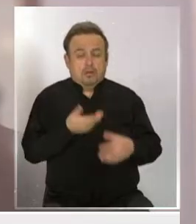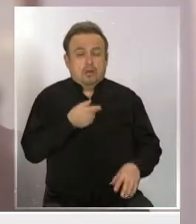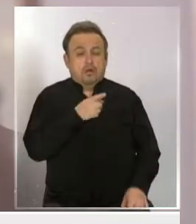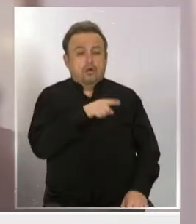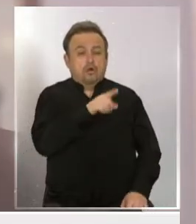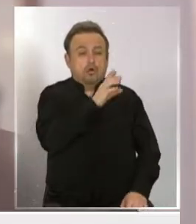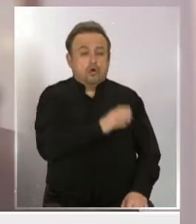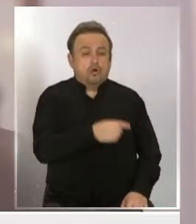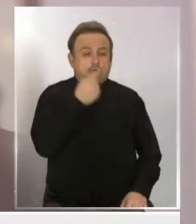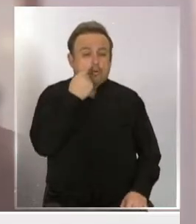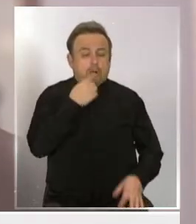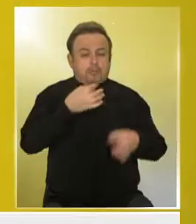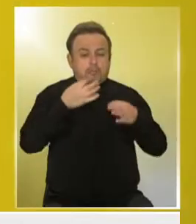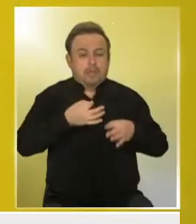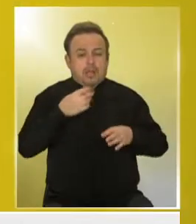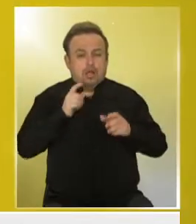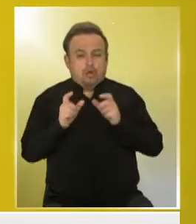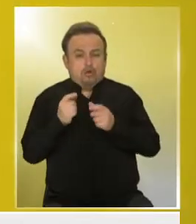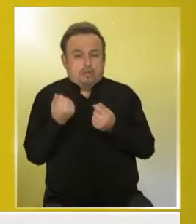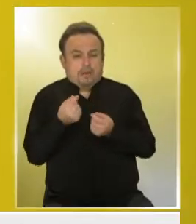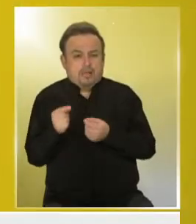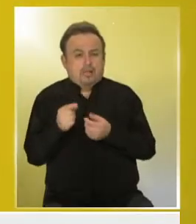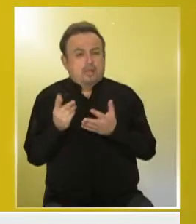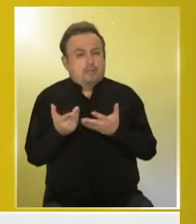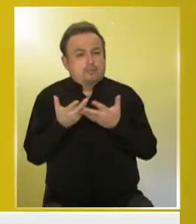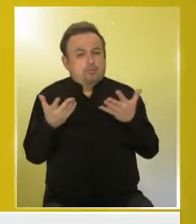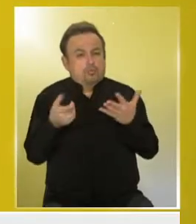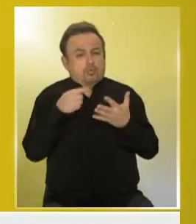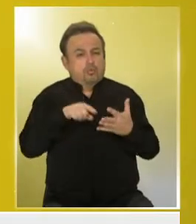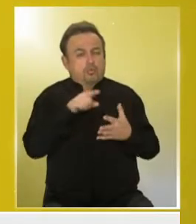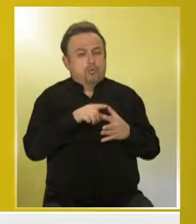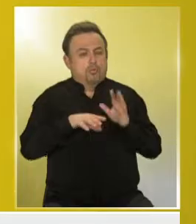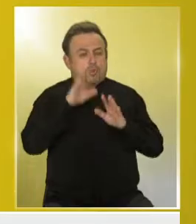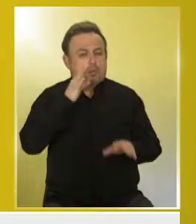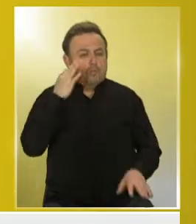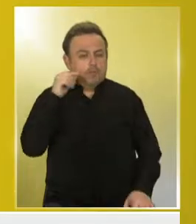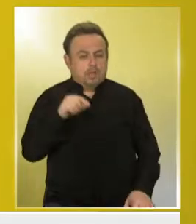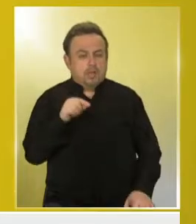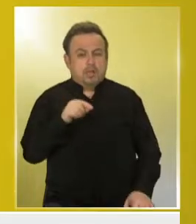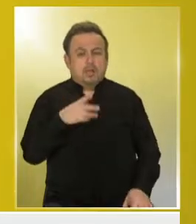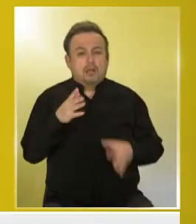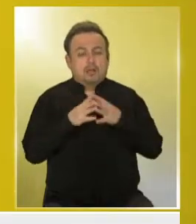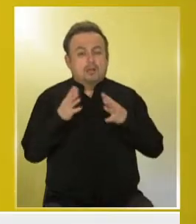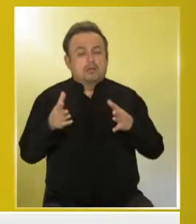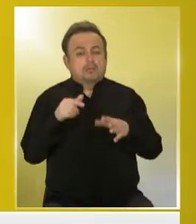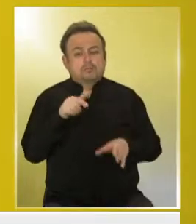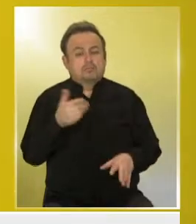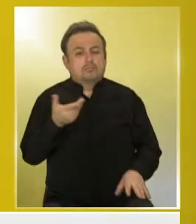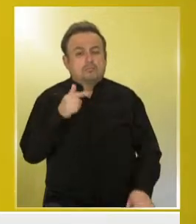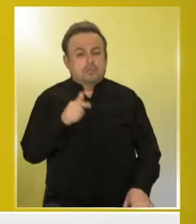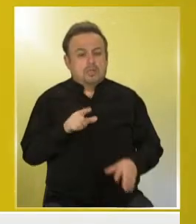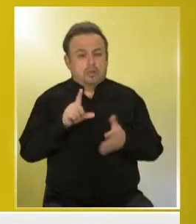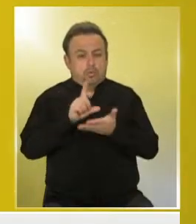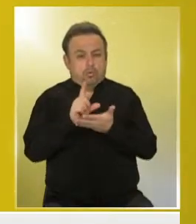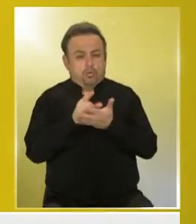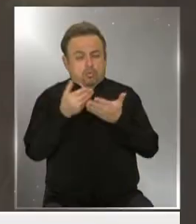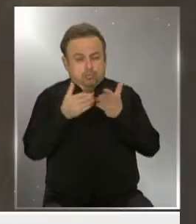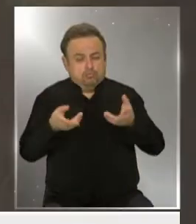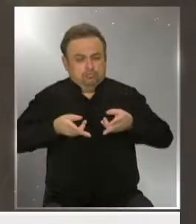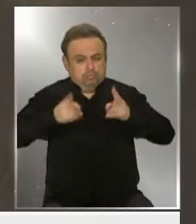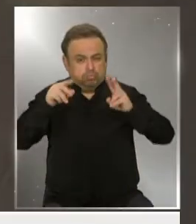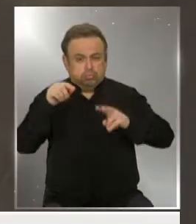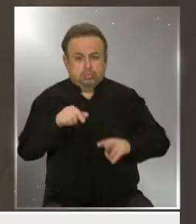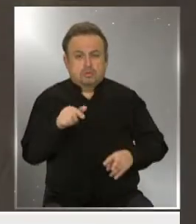tutor, que es como el hombre más cercano. Comparte con muchas grandes mujeres de la historia haber prestado espacios y haber